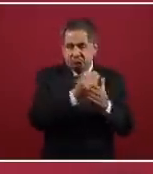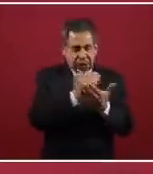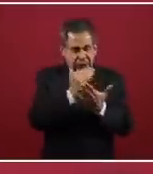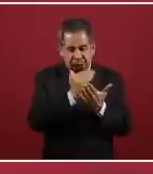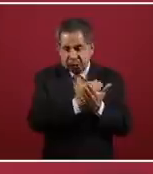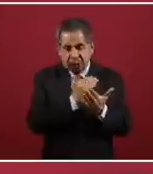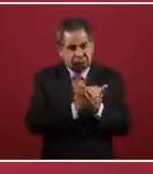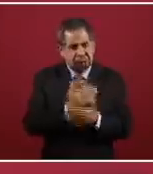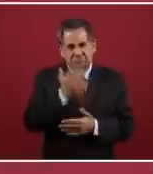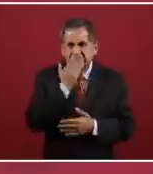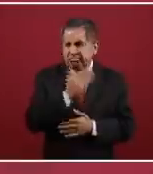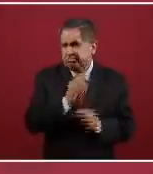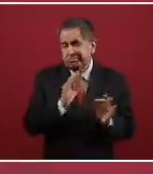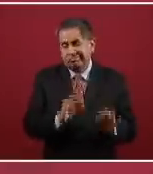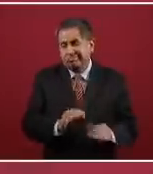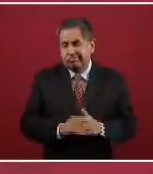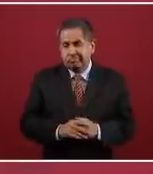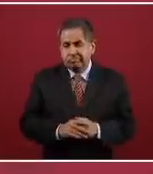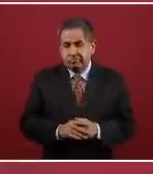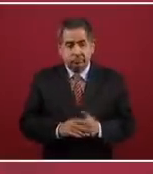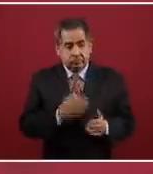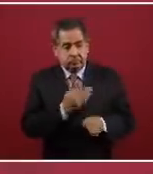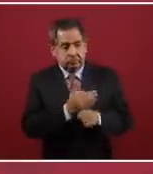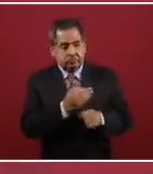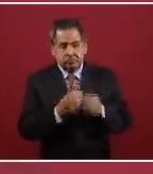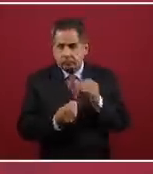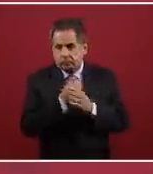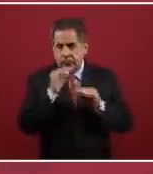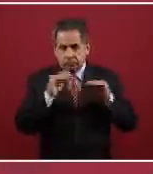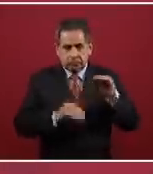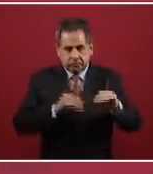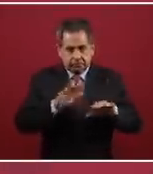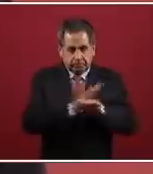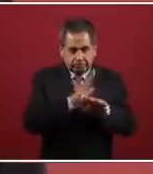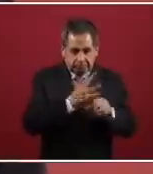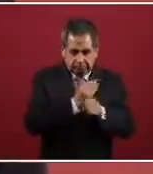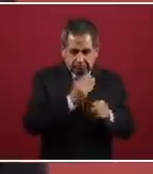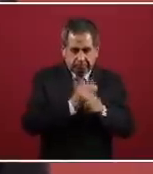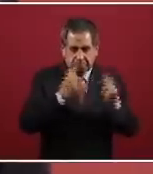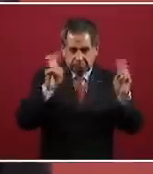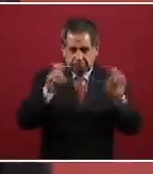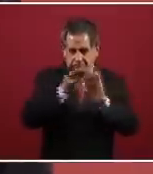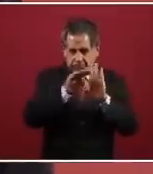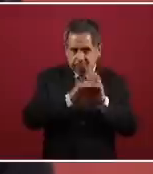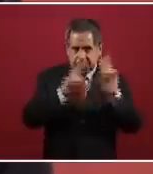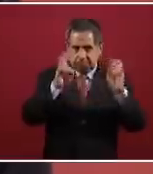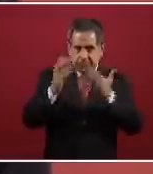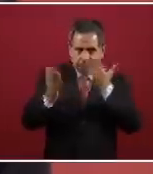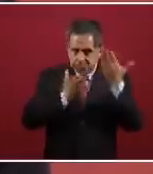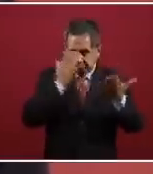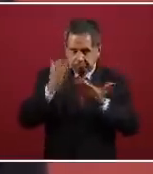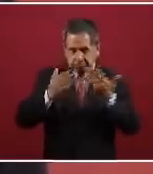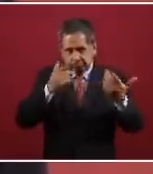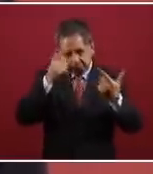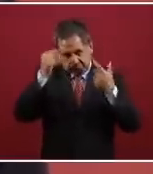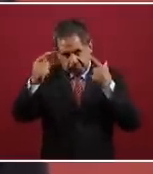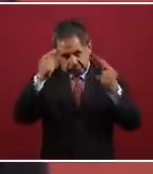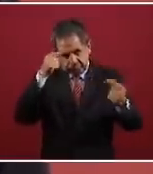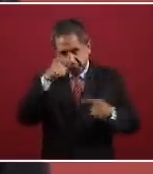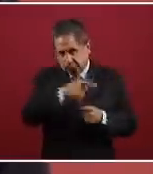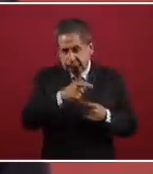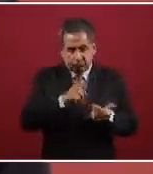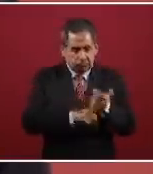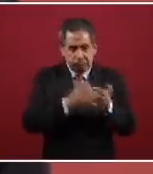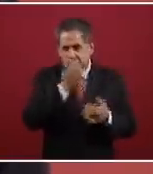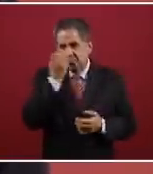ya se están actualizando en las academias, en el